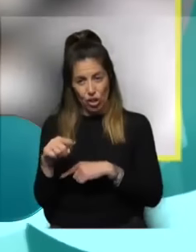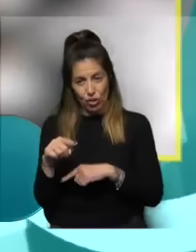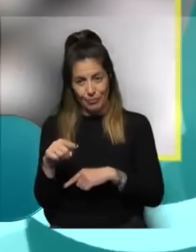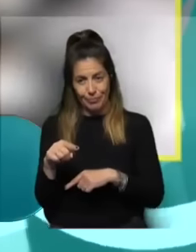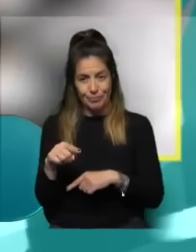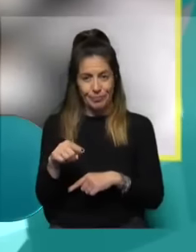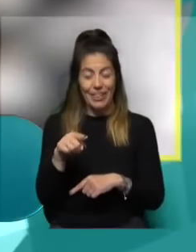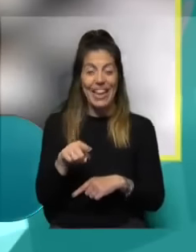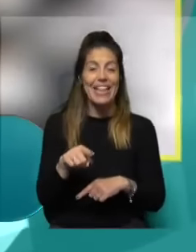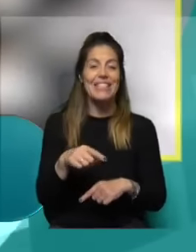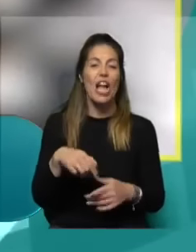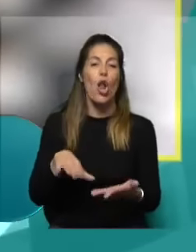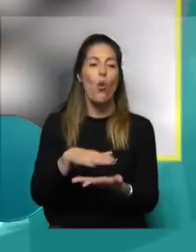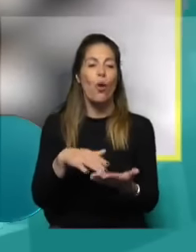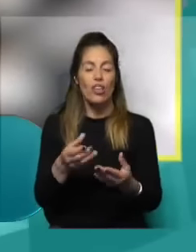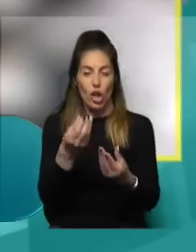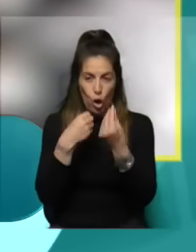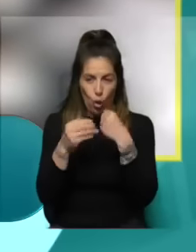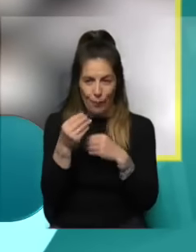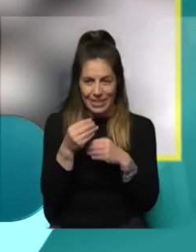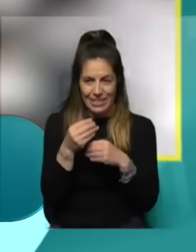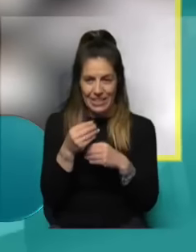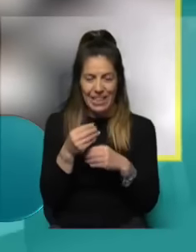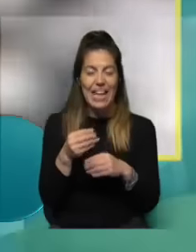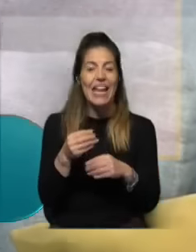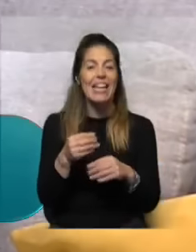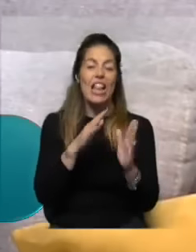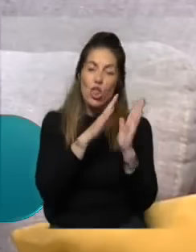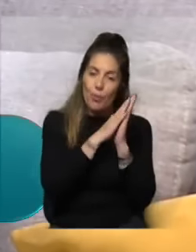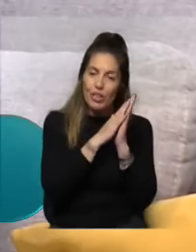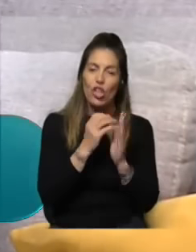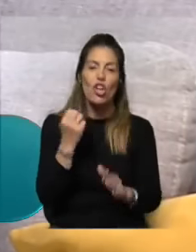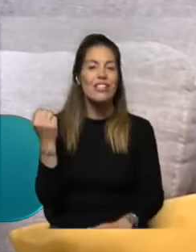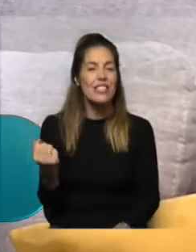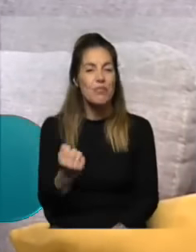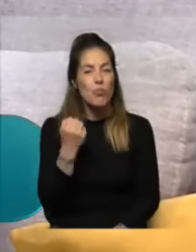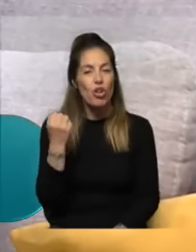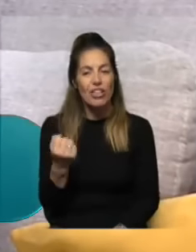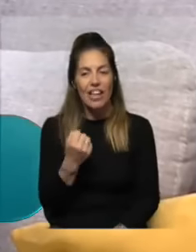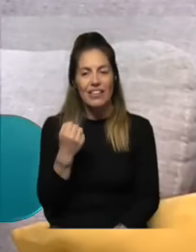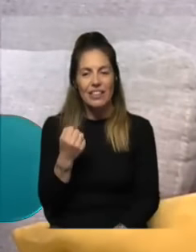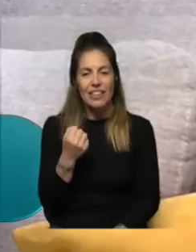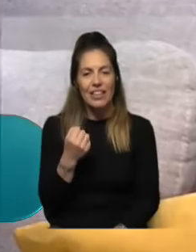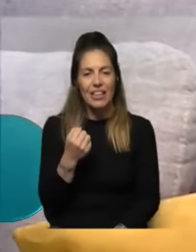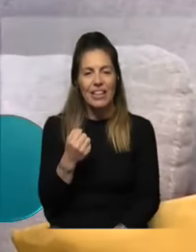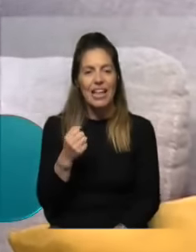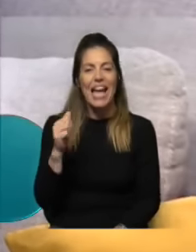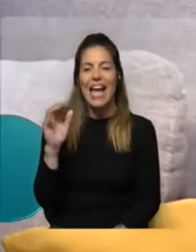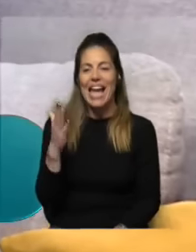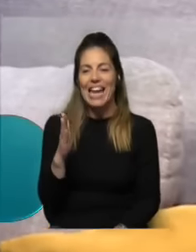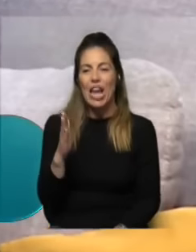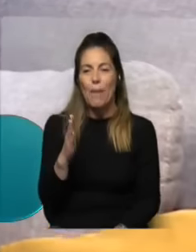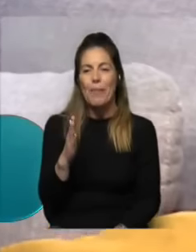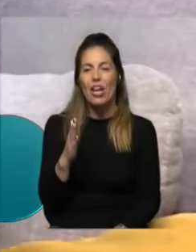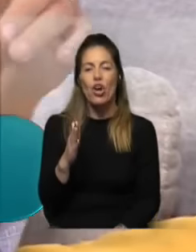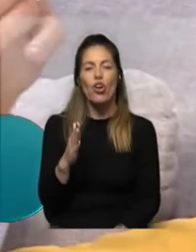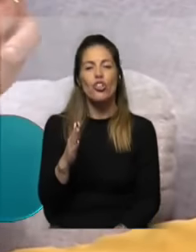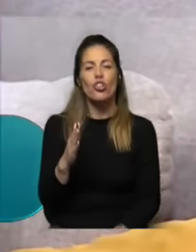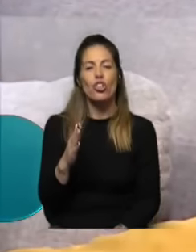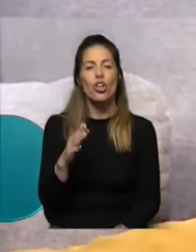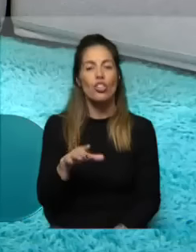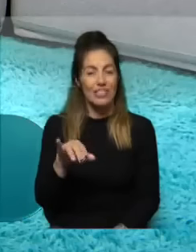Este es el comedor, al dormitorio, ahí la cama. Es importante tener el espejo, si lo colocan, ya lo habíamos dicho, ¿cómo